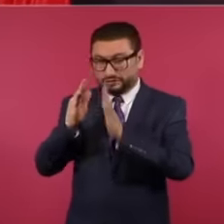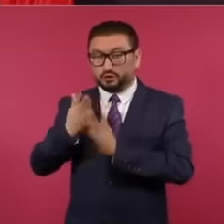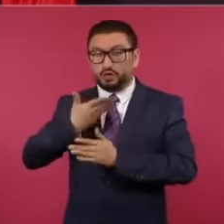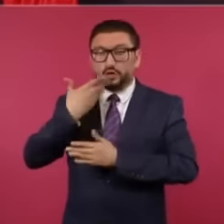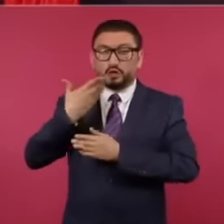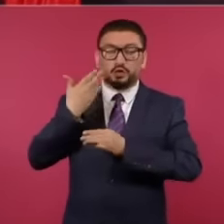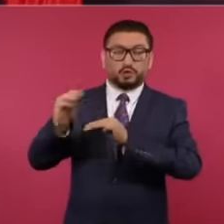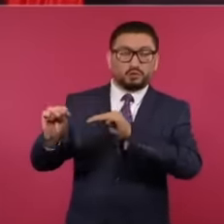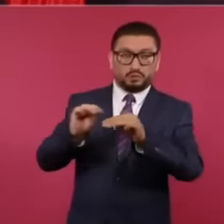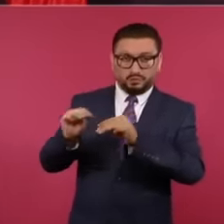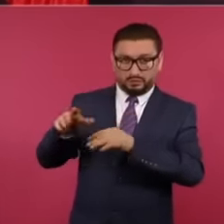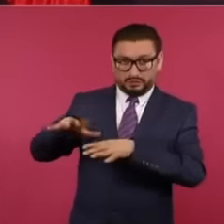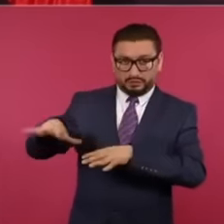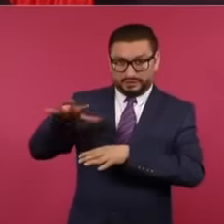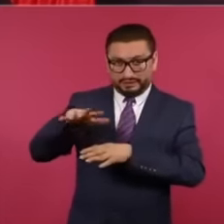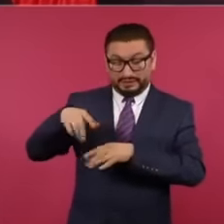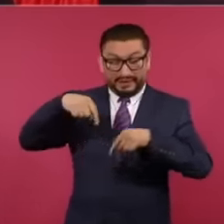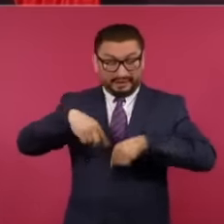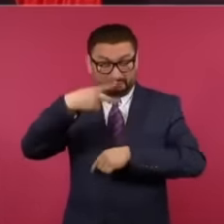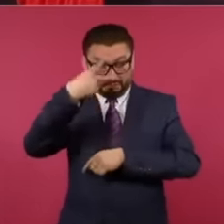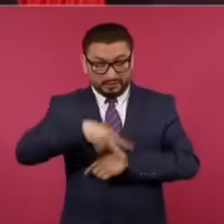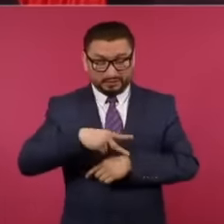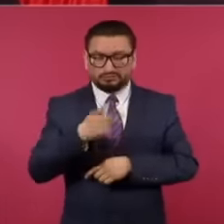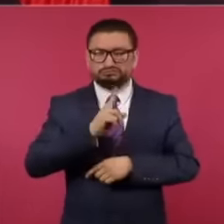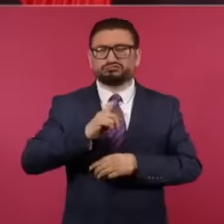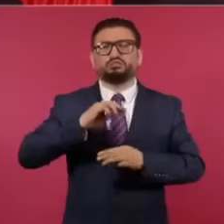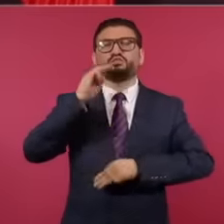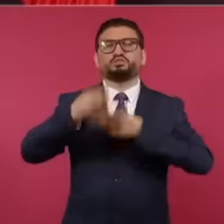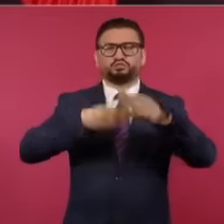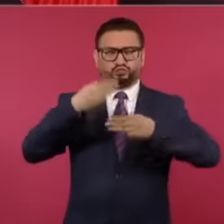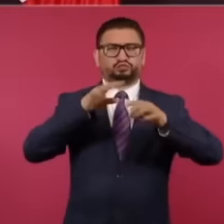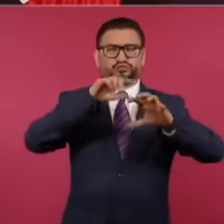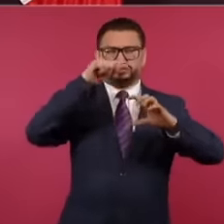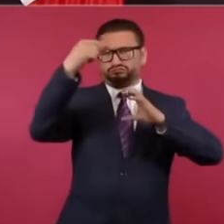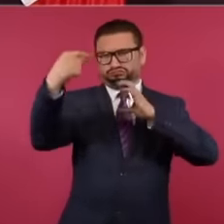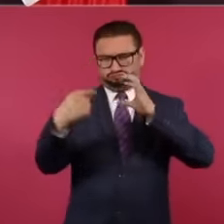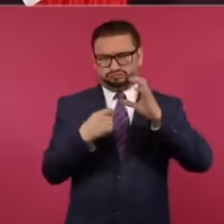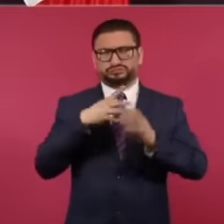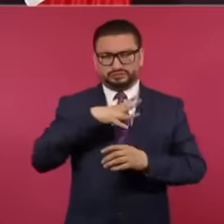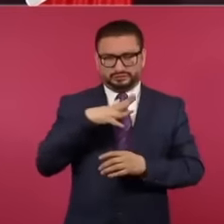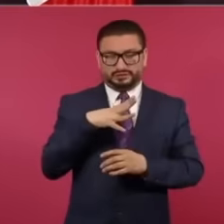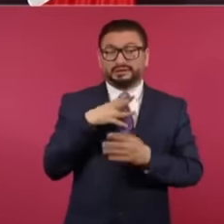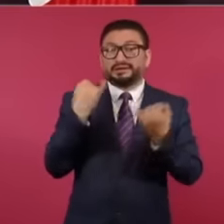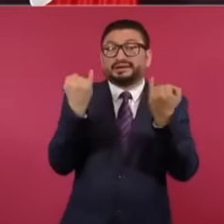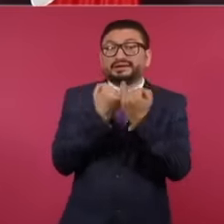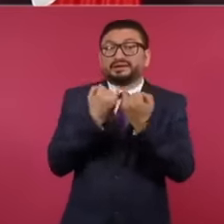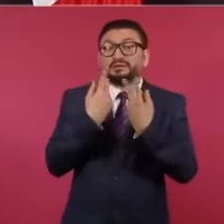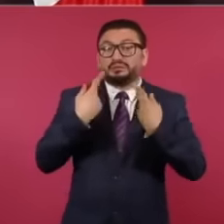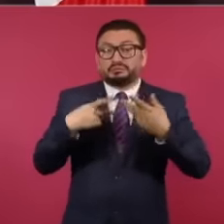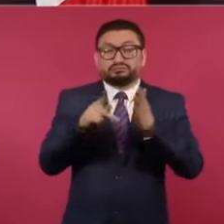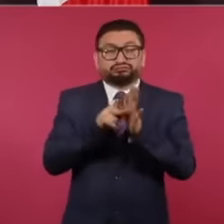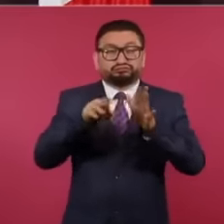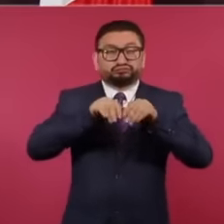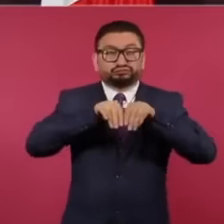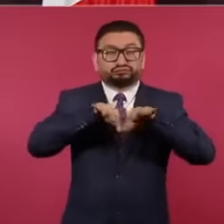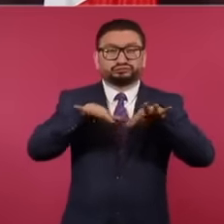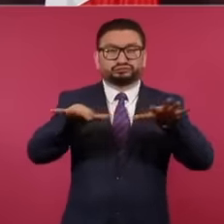México, sino en todo el mundo. Y con los medios